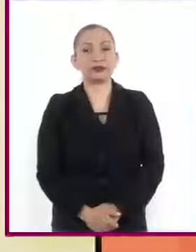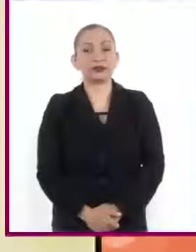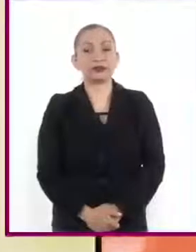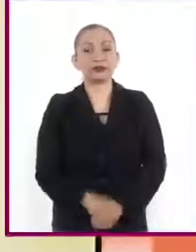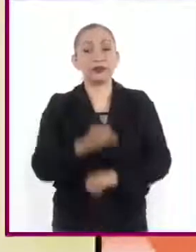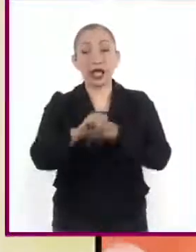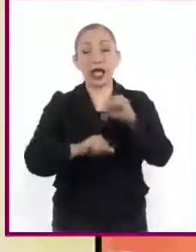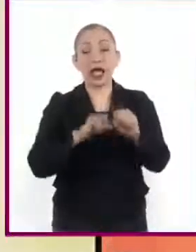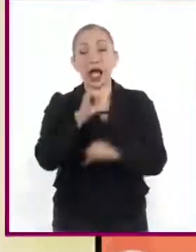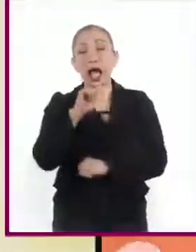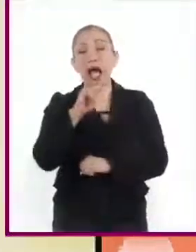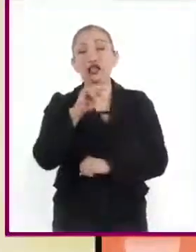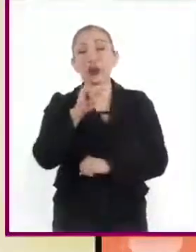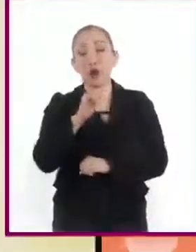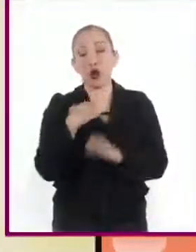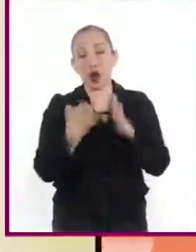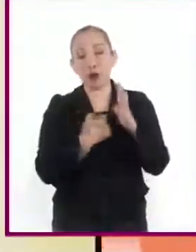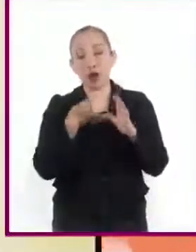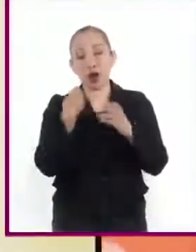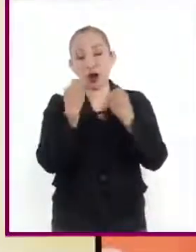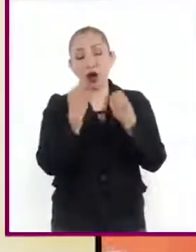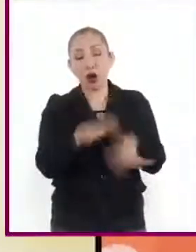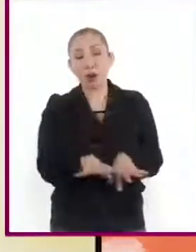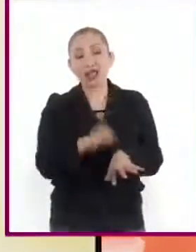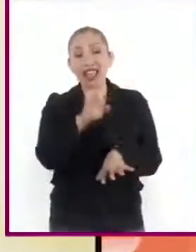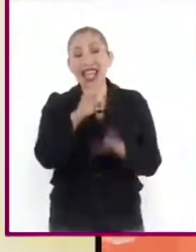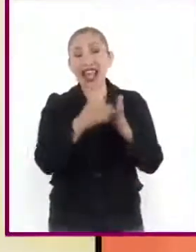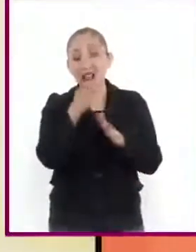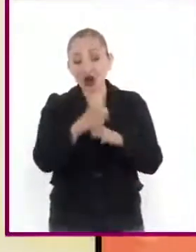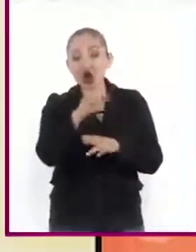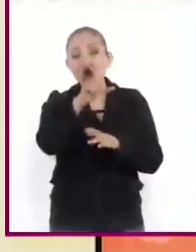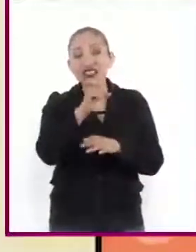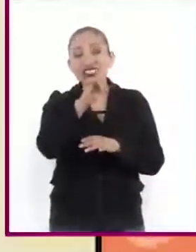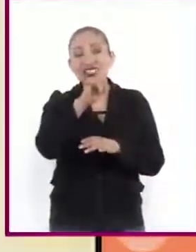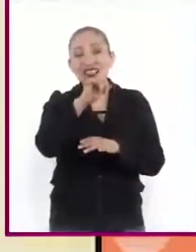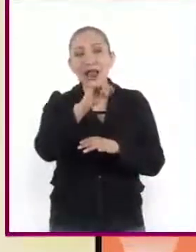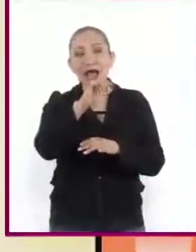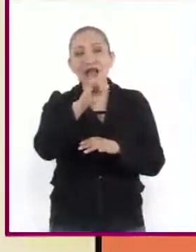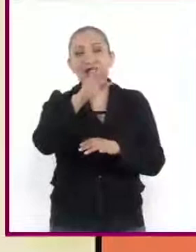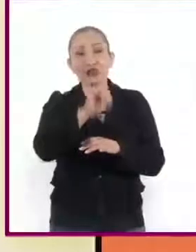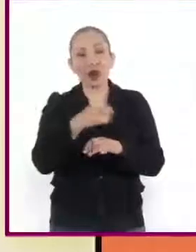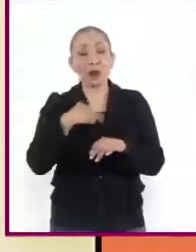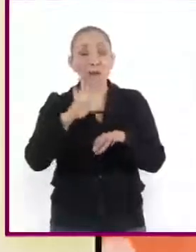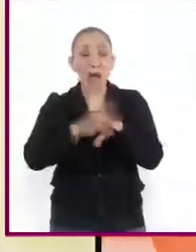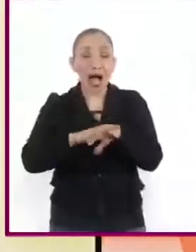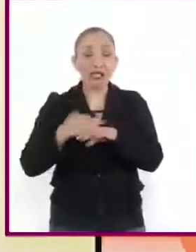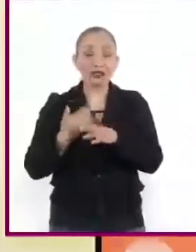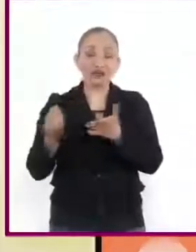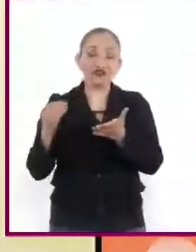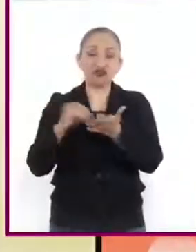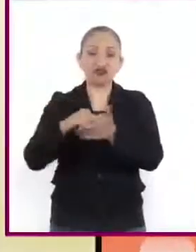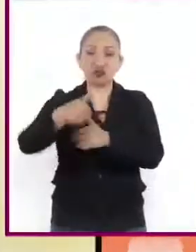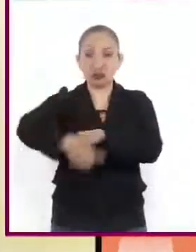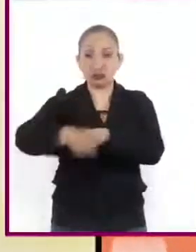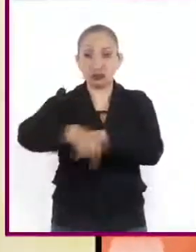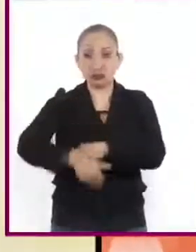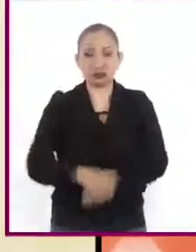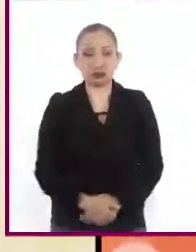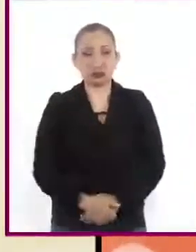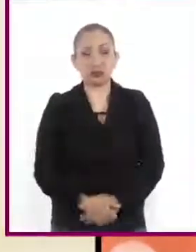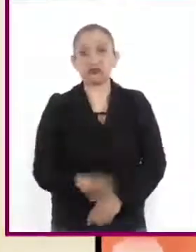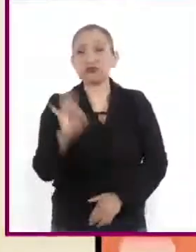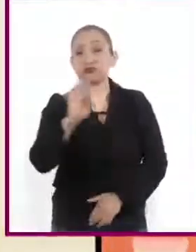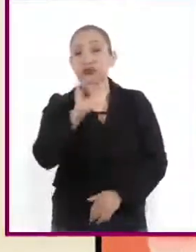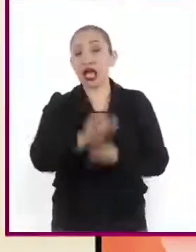El átomo de un elemento se oxida cuando pierde electrones. Esto origina que aumente su número de oxidación. Si